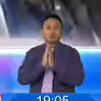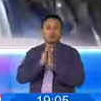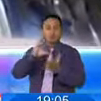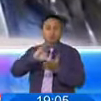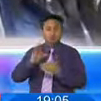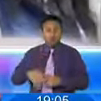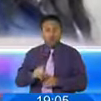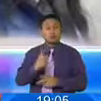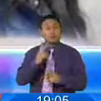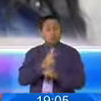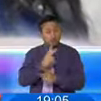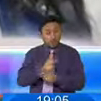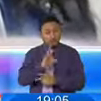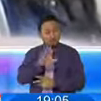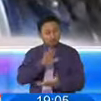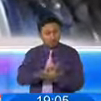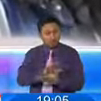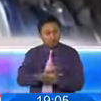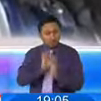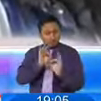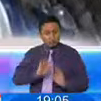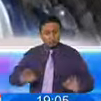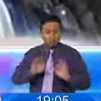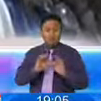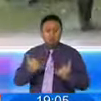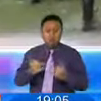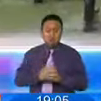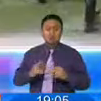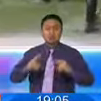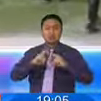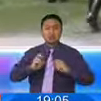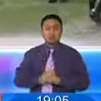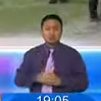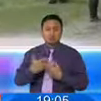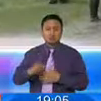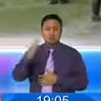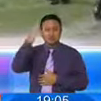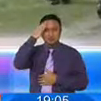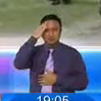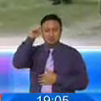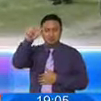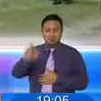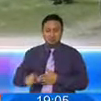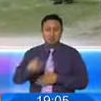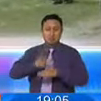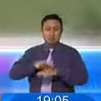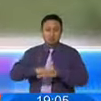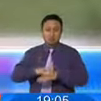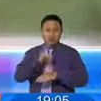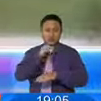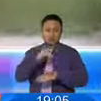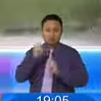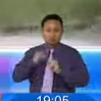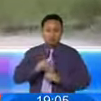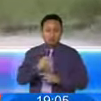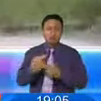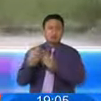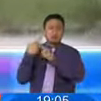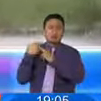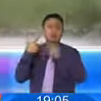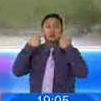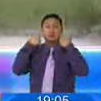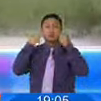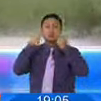actuar con prudencia y calma y señalaron que las investigaciones para determinar sanciones y más responsables están a cargo de la